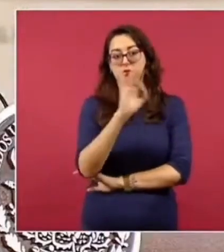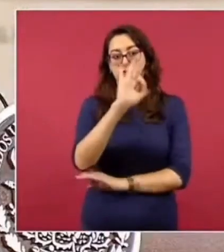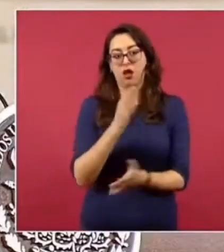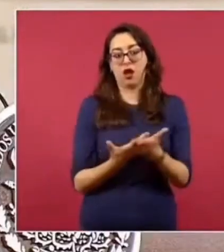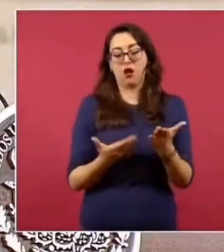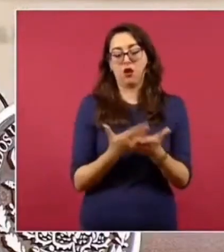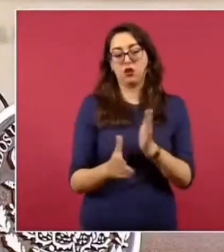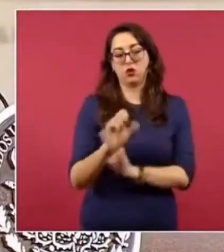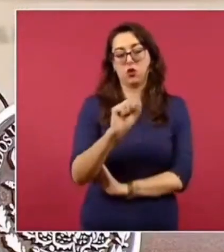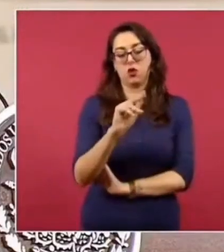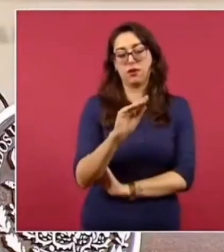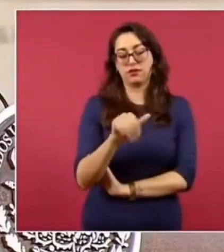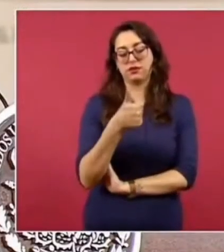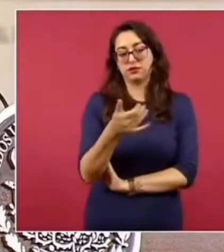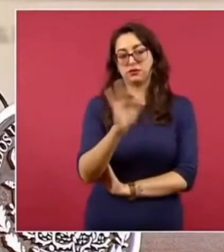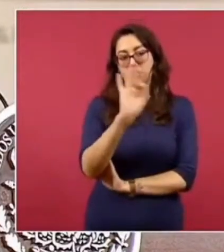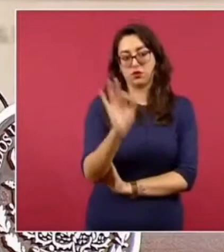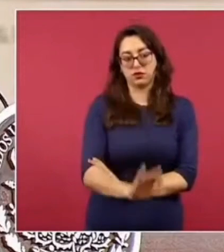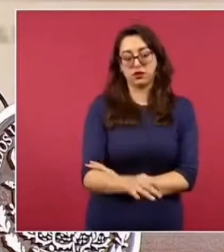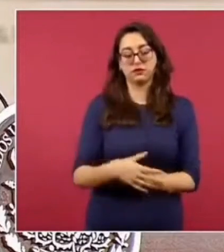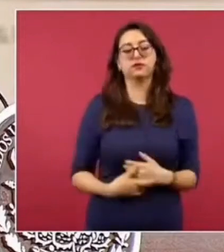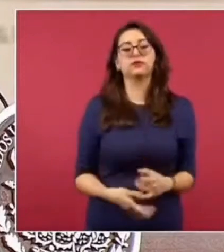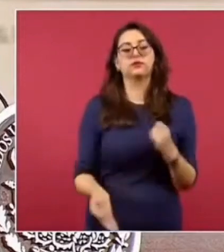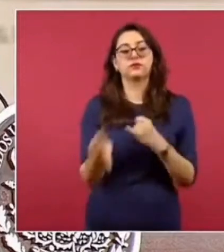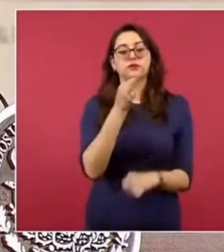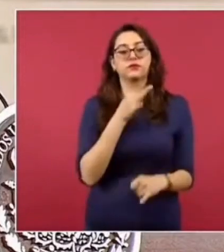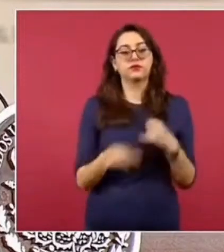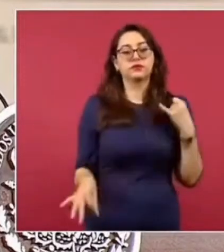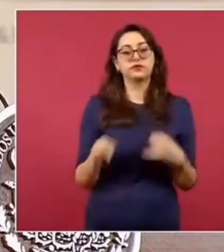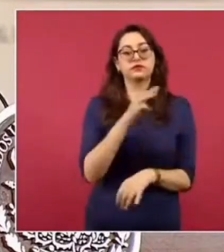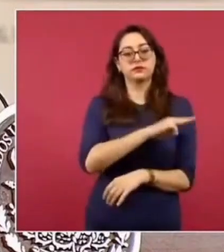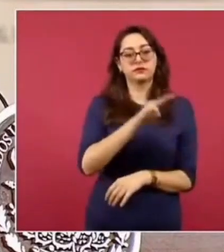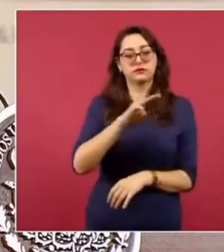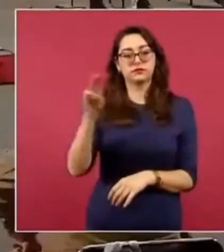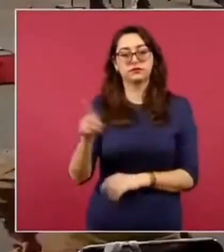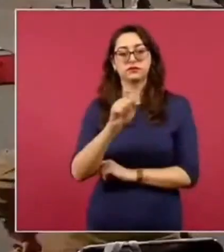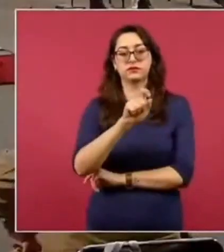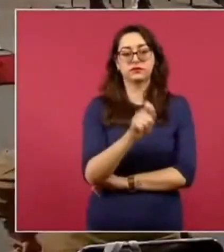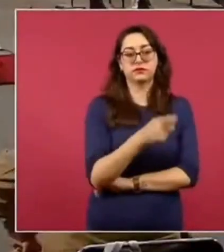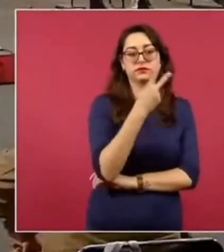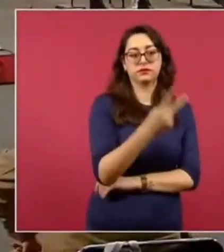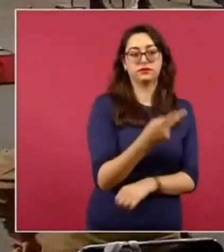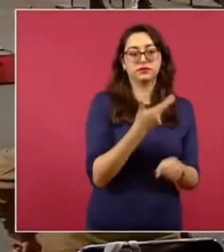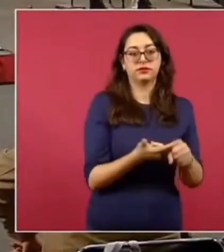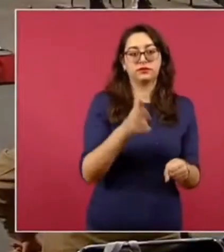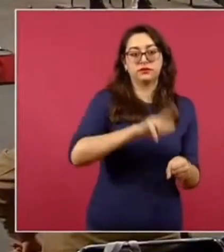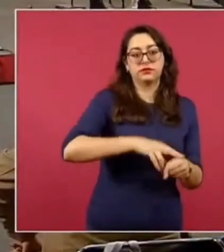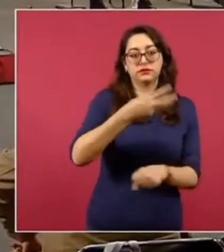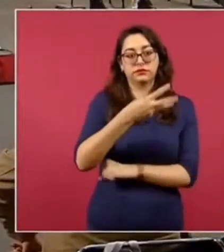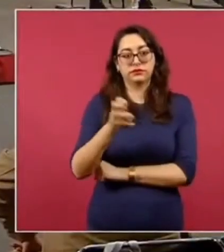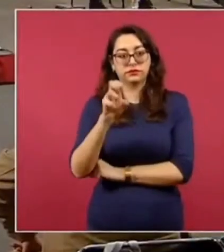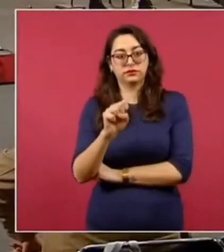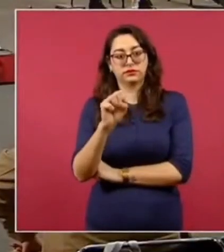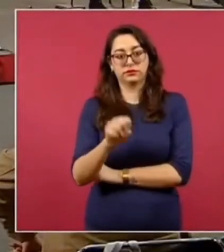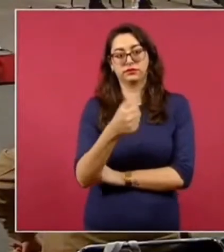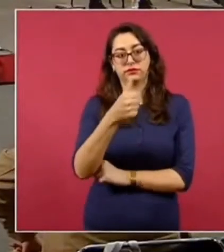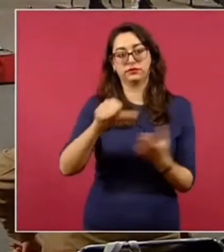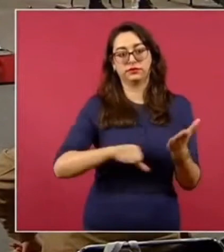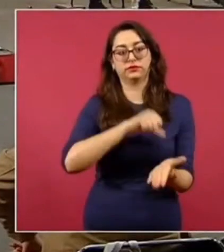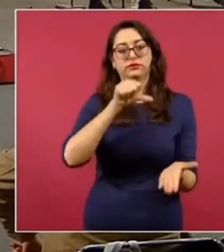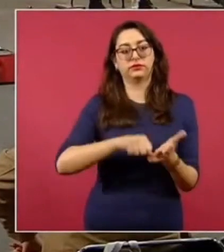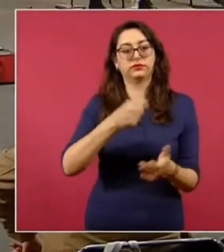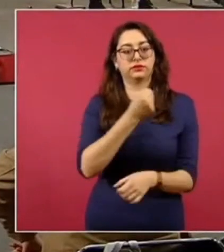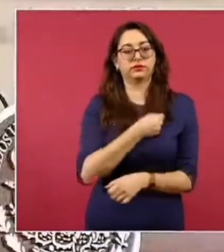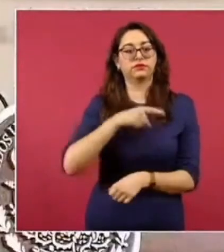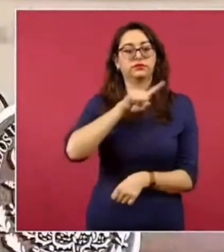Y ya finalmente en Michoacán, donde se operan 22 hospitales y 366 unidades de primer nivel. En las farmacias